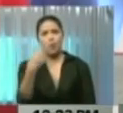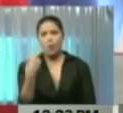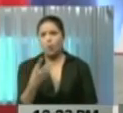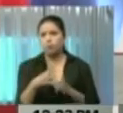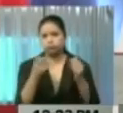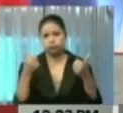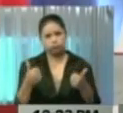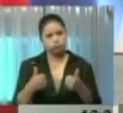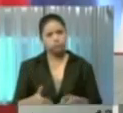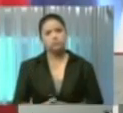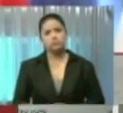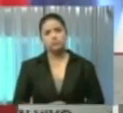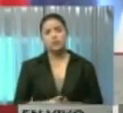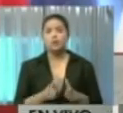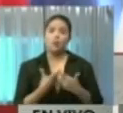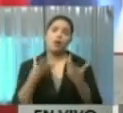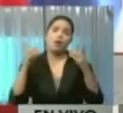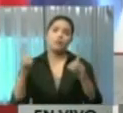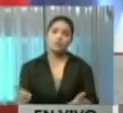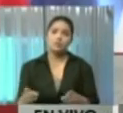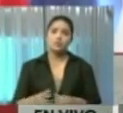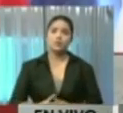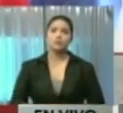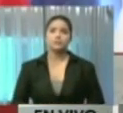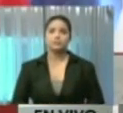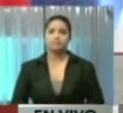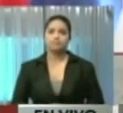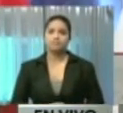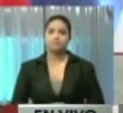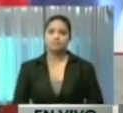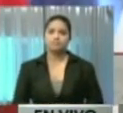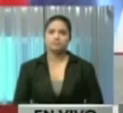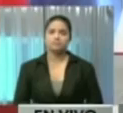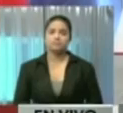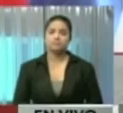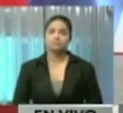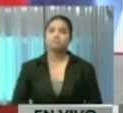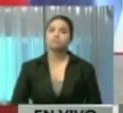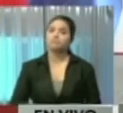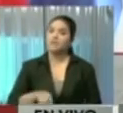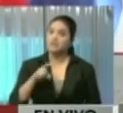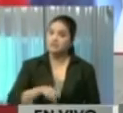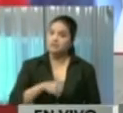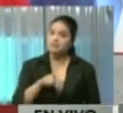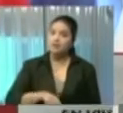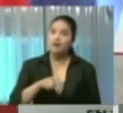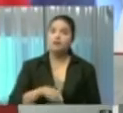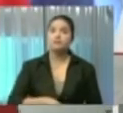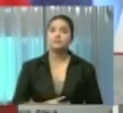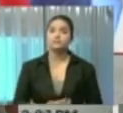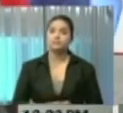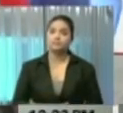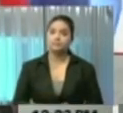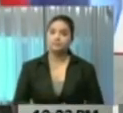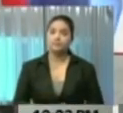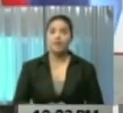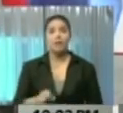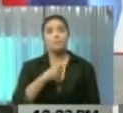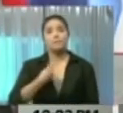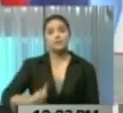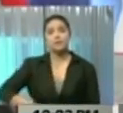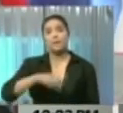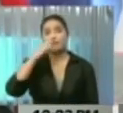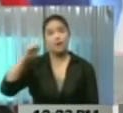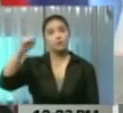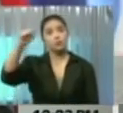general, la decisión es una decisión necesaria, una decisión que, bueno, el presidente Nicolás Maduro